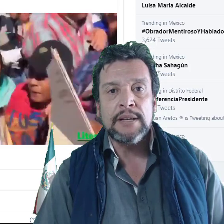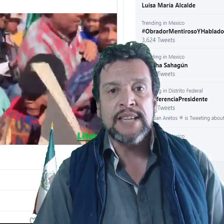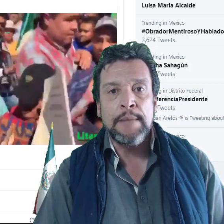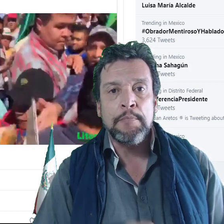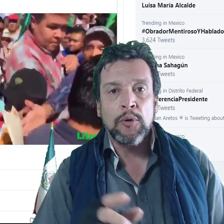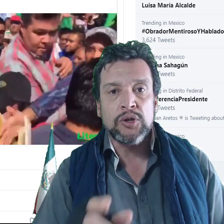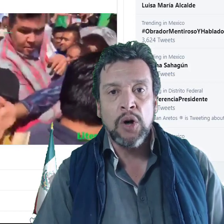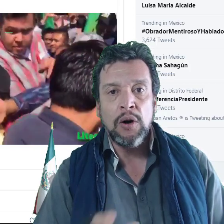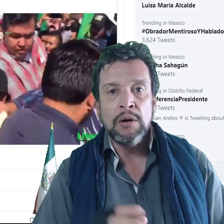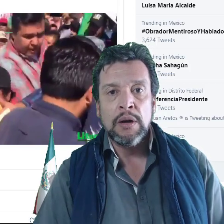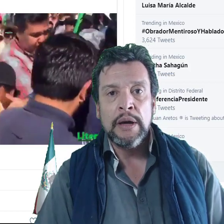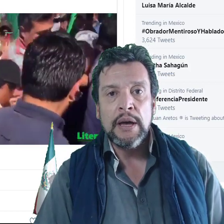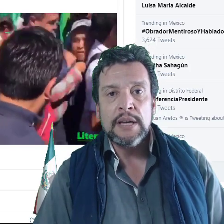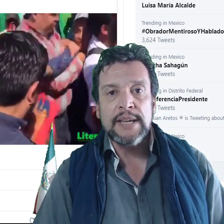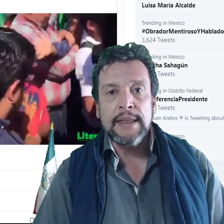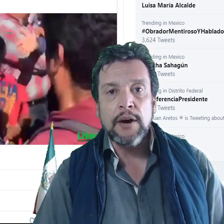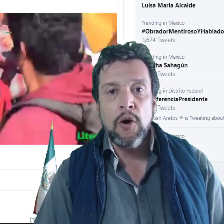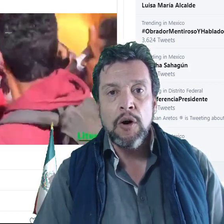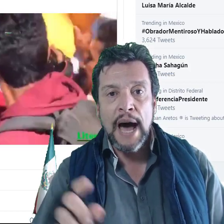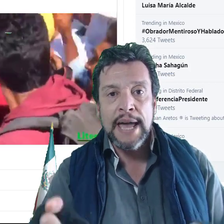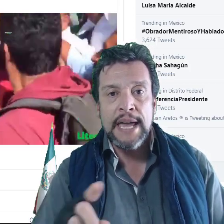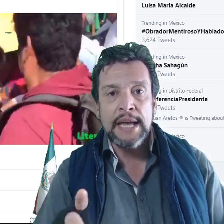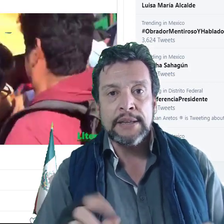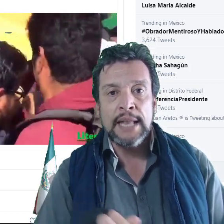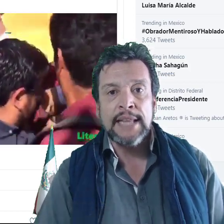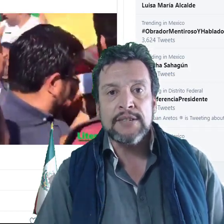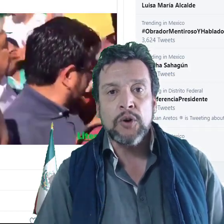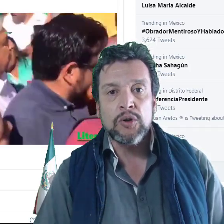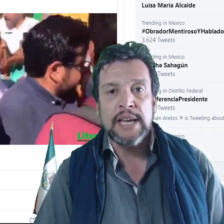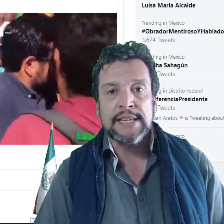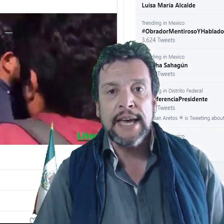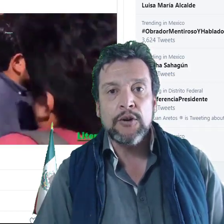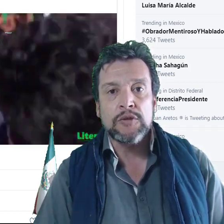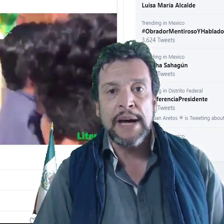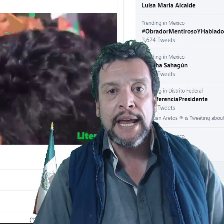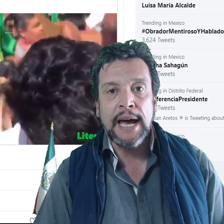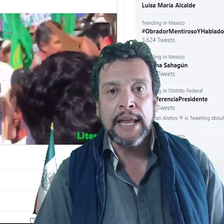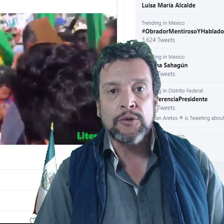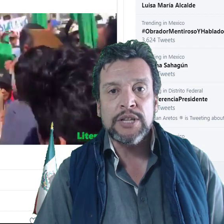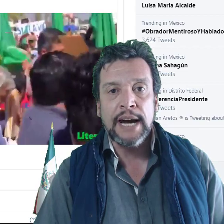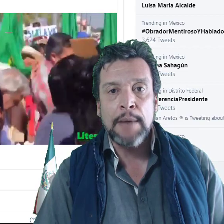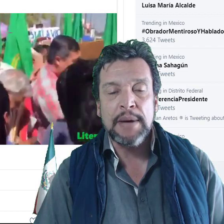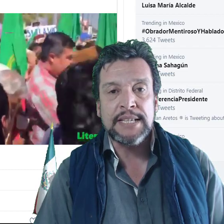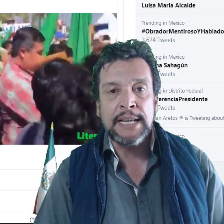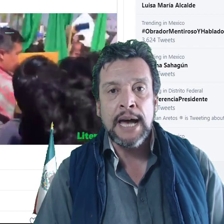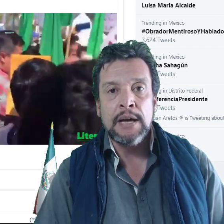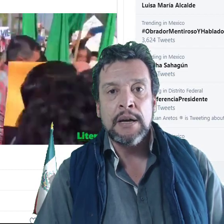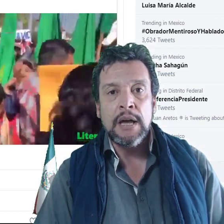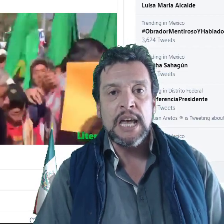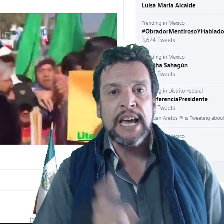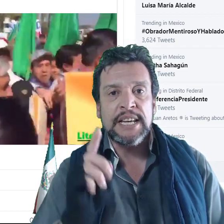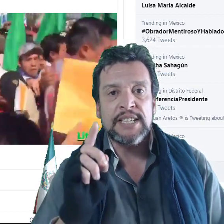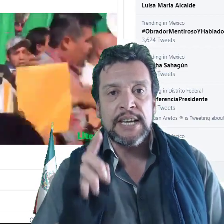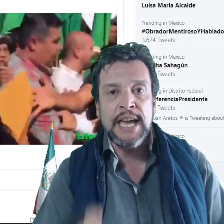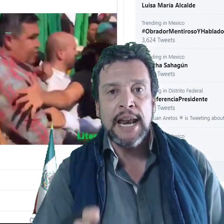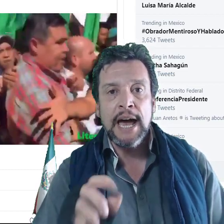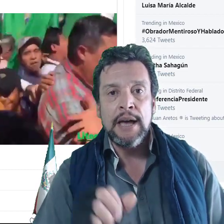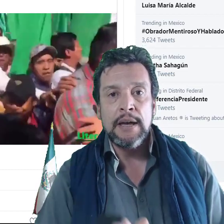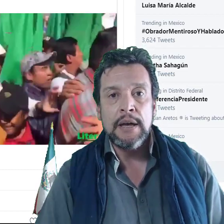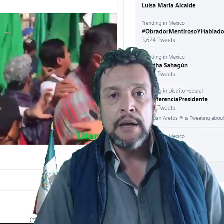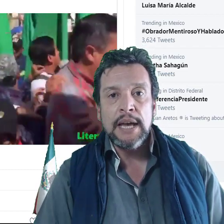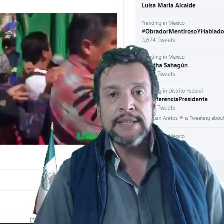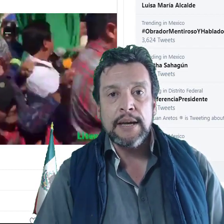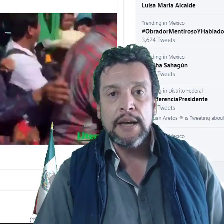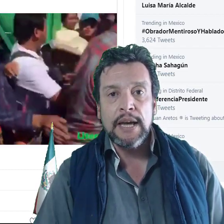que también se impulsó se dejó ahí en tantas cosas que ellos manejan antorcha campesina y que ni siquiera